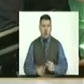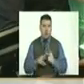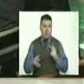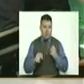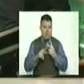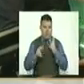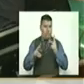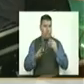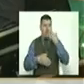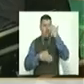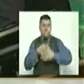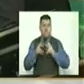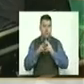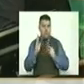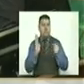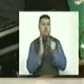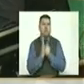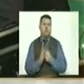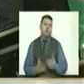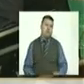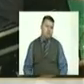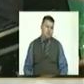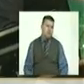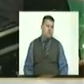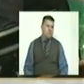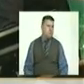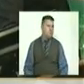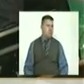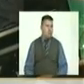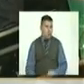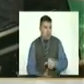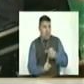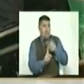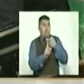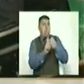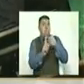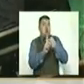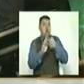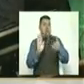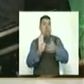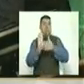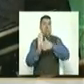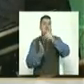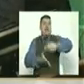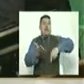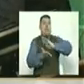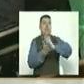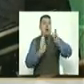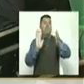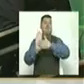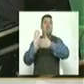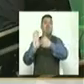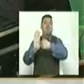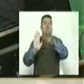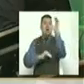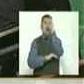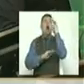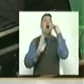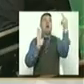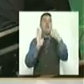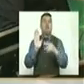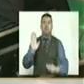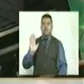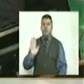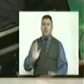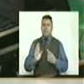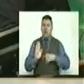dejó como límite. Entonces esto fue positivo, fue una garantía para los colombianos, porque siempre en el ambiente